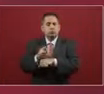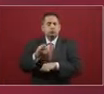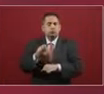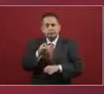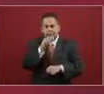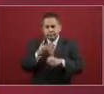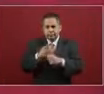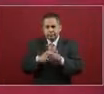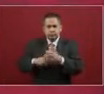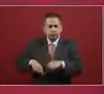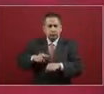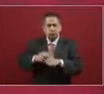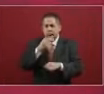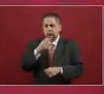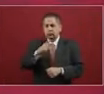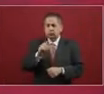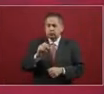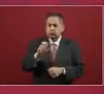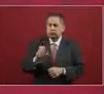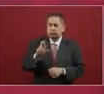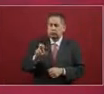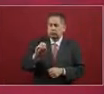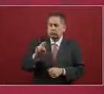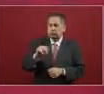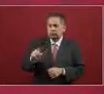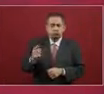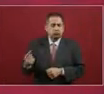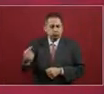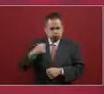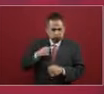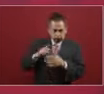Gobernación, Zoé Robledo, que me hiciera